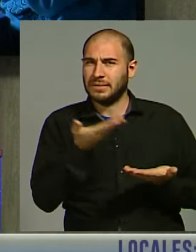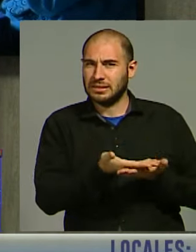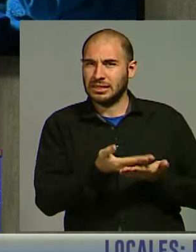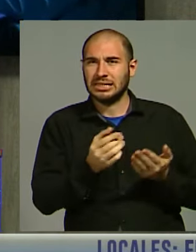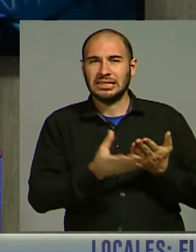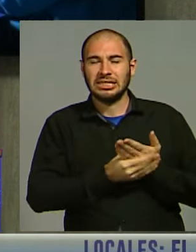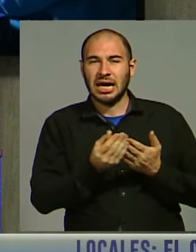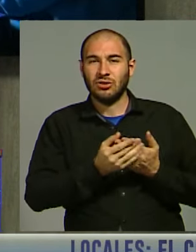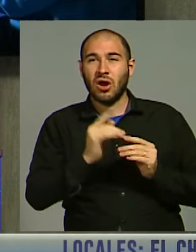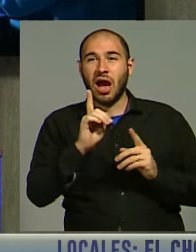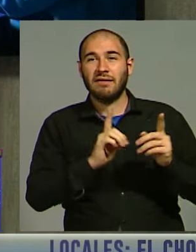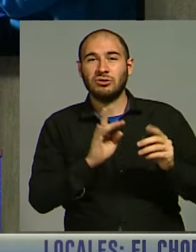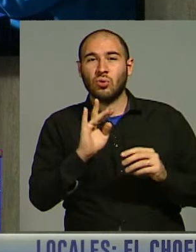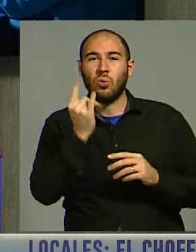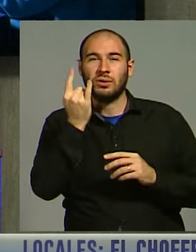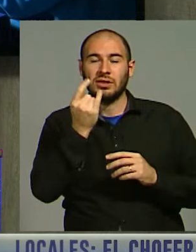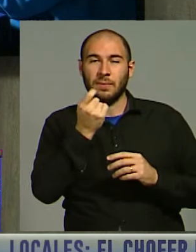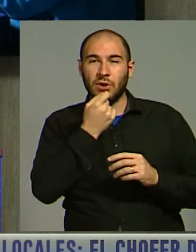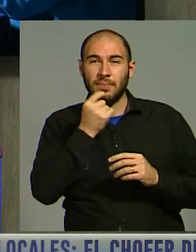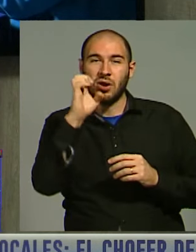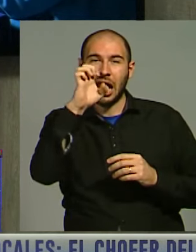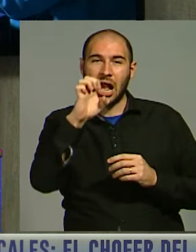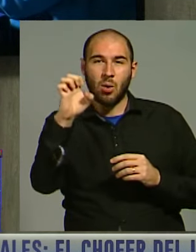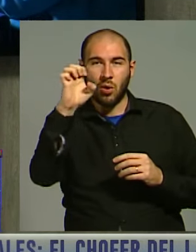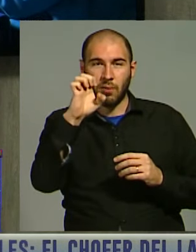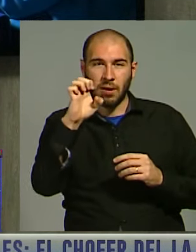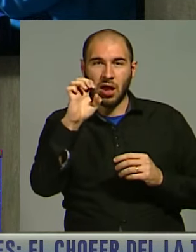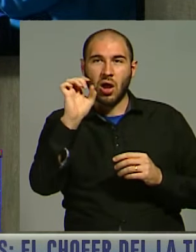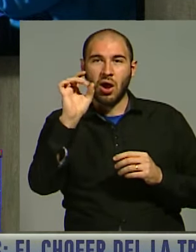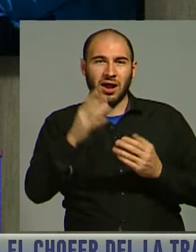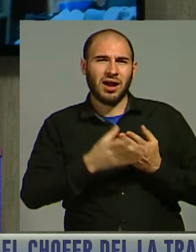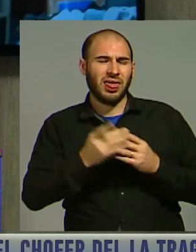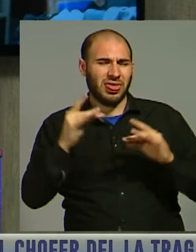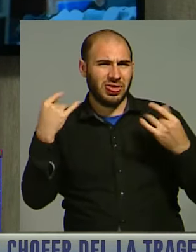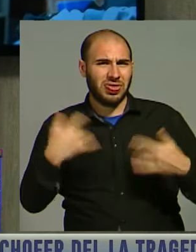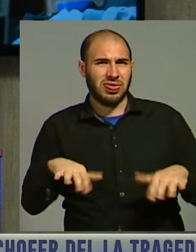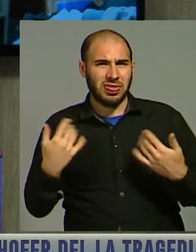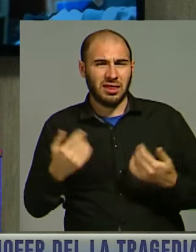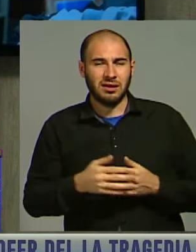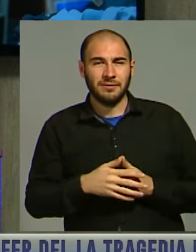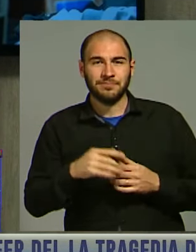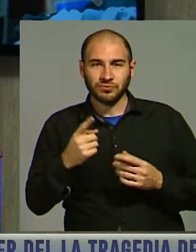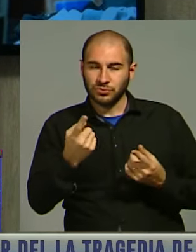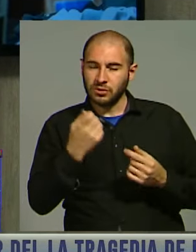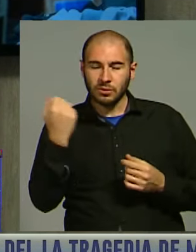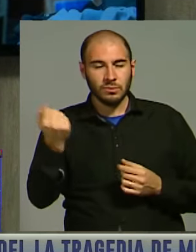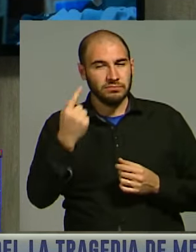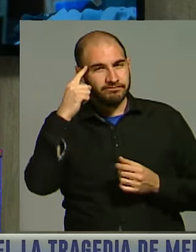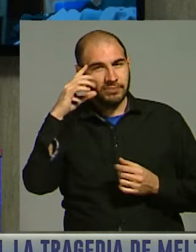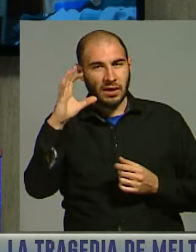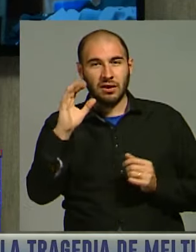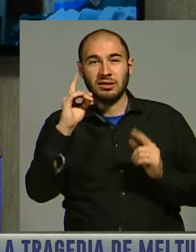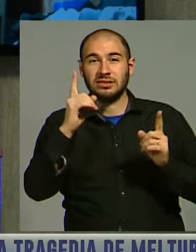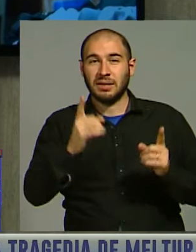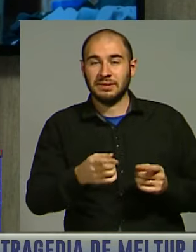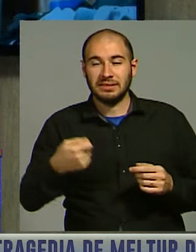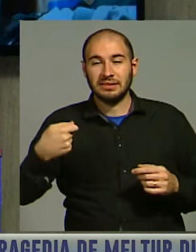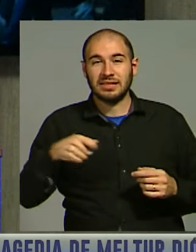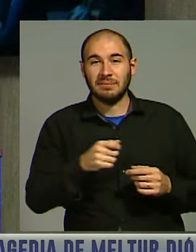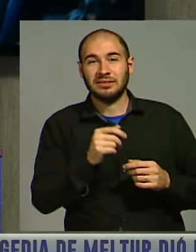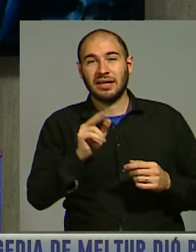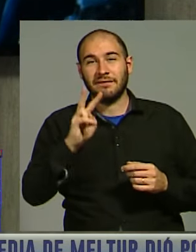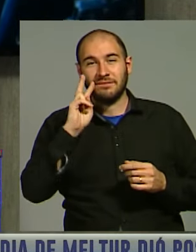un gasto. Por ahí universidades de Europa, que por ahí son costosas, es necesario que se tenga en cuenta eso, como también los trámites de